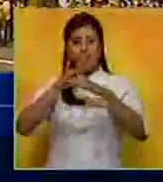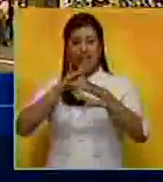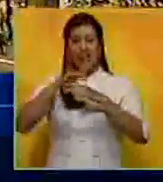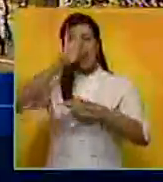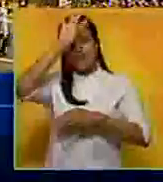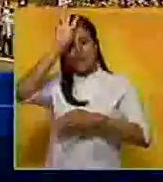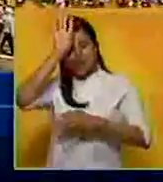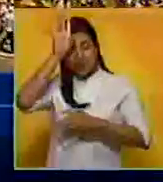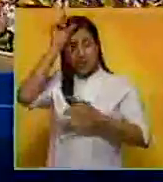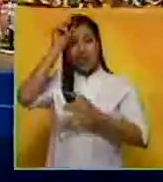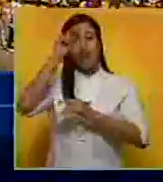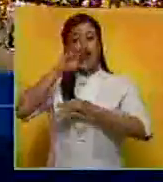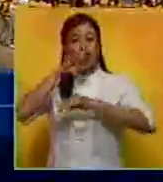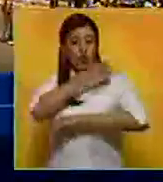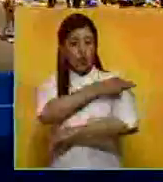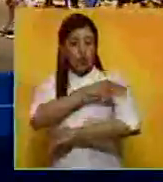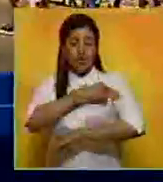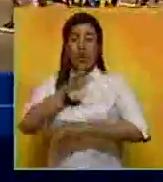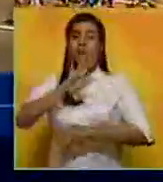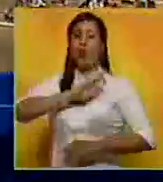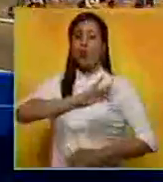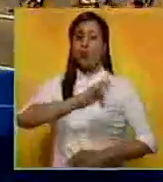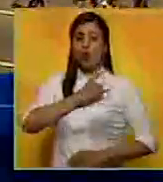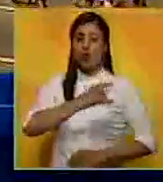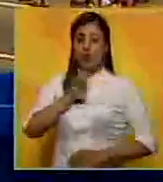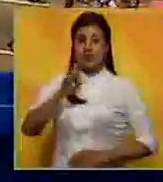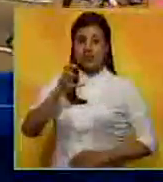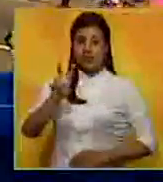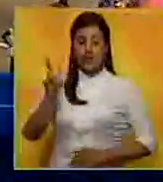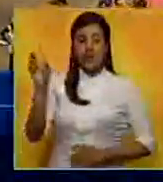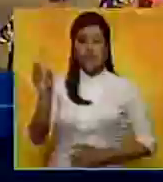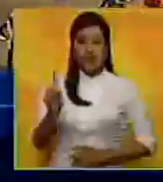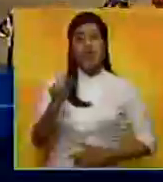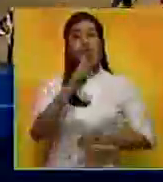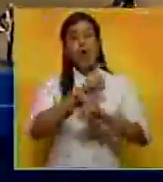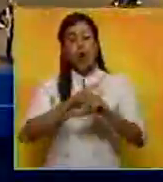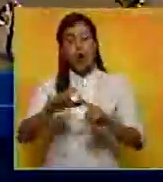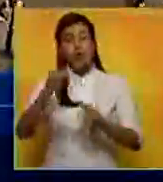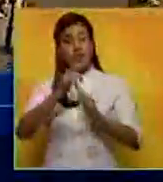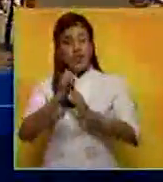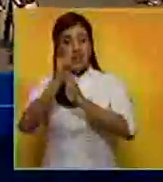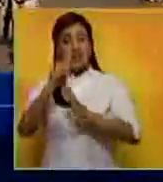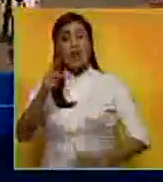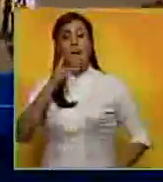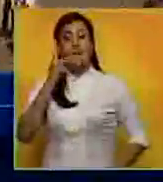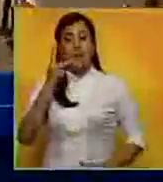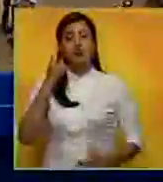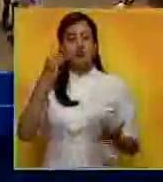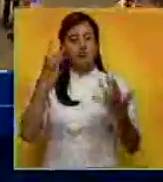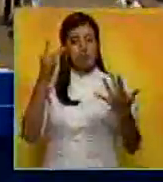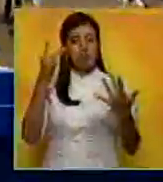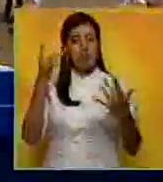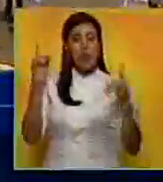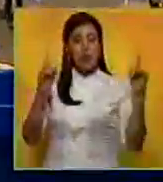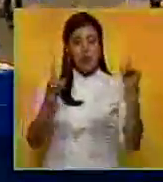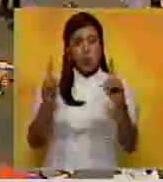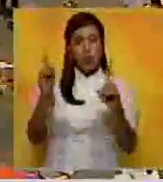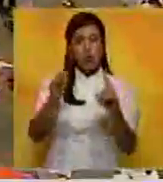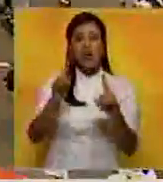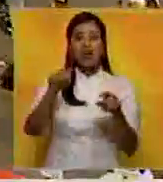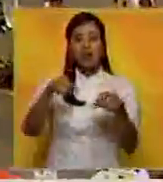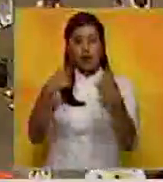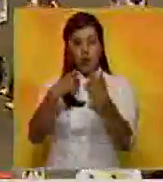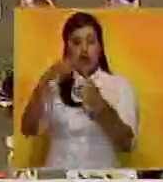enfermeras y los paramédicos voluntarios de la universidad central de Venezuela entre los líderes políticos que hemos visto llegar ya aquí al